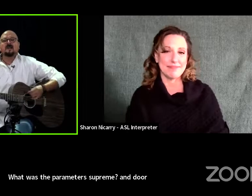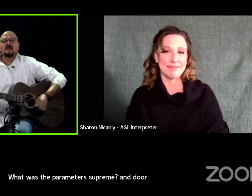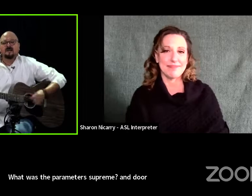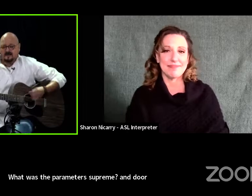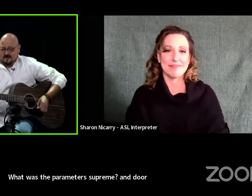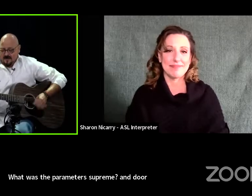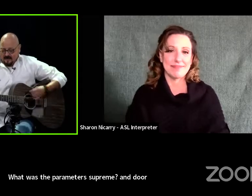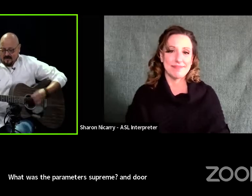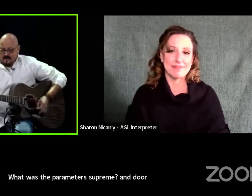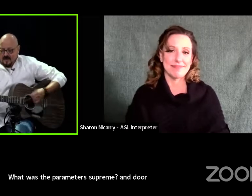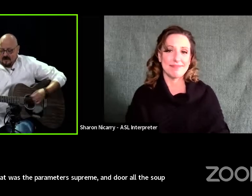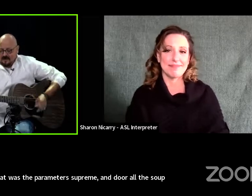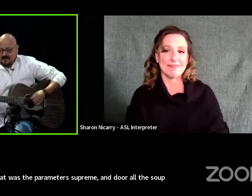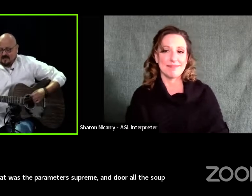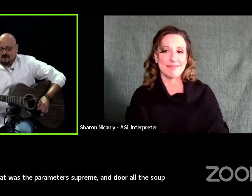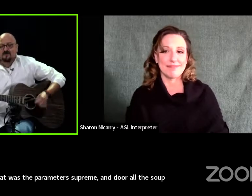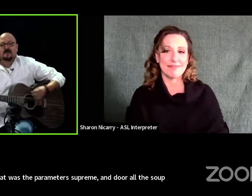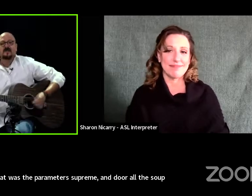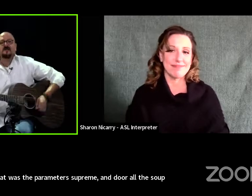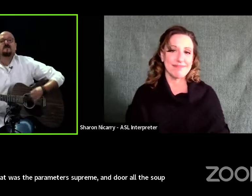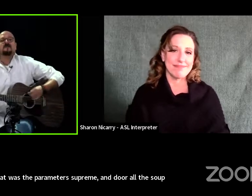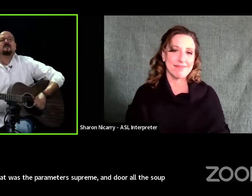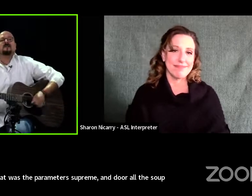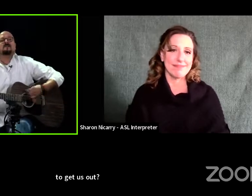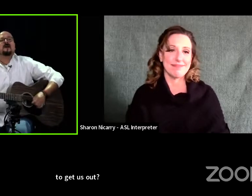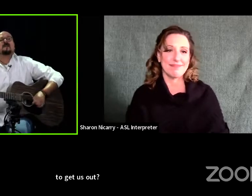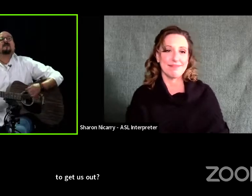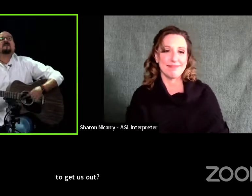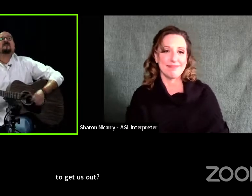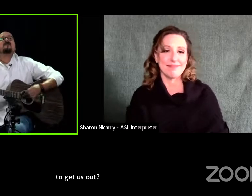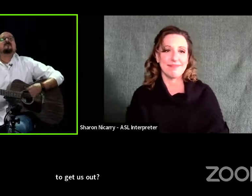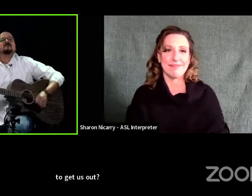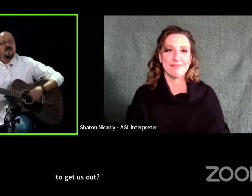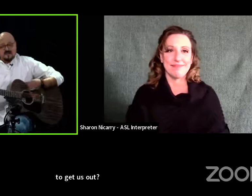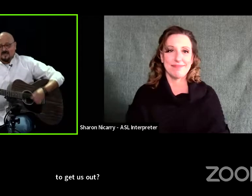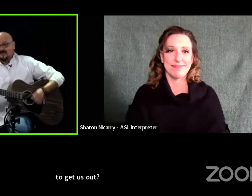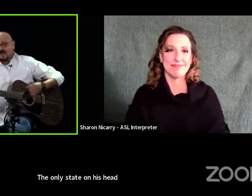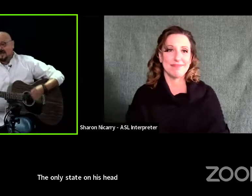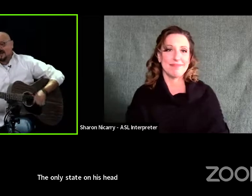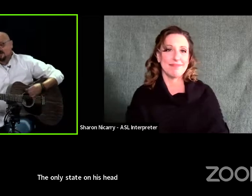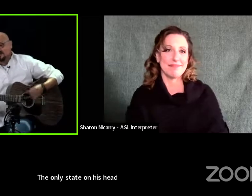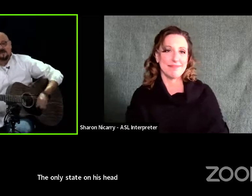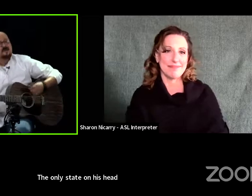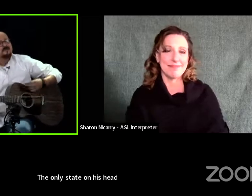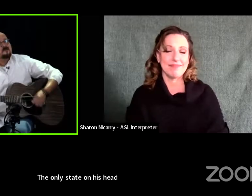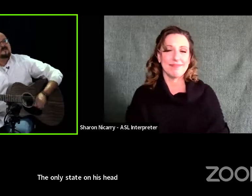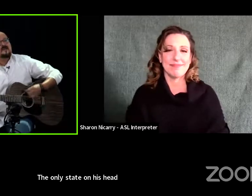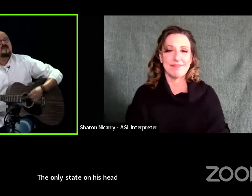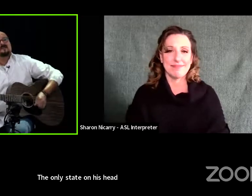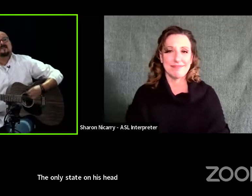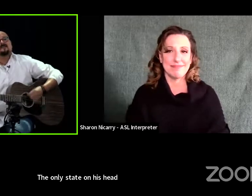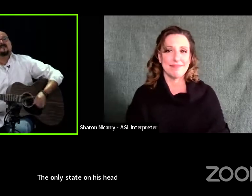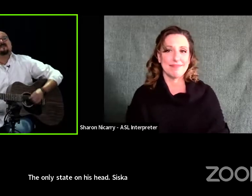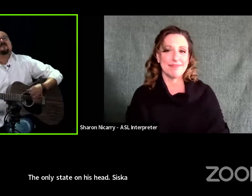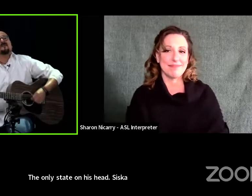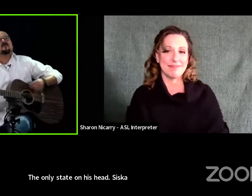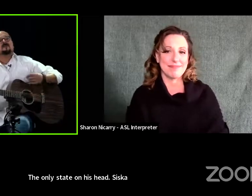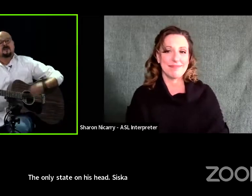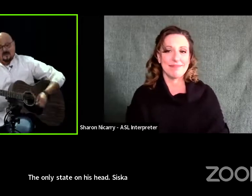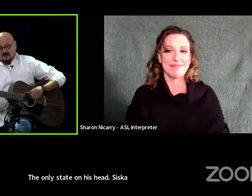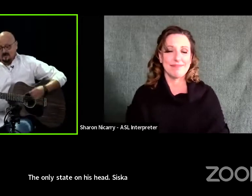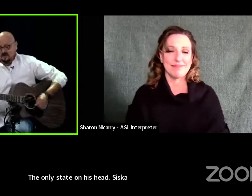al frío de una lista enorme de amores perdidos. Si sacamos cuentas me sales